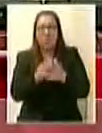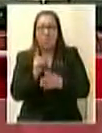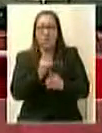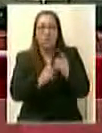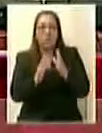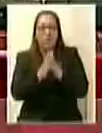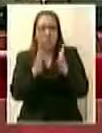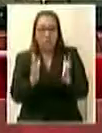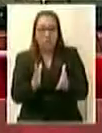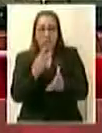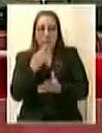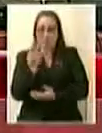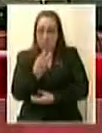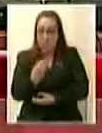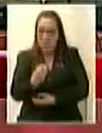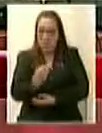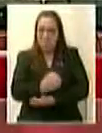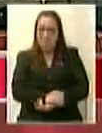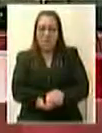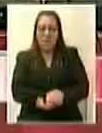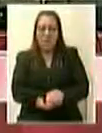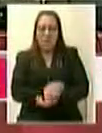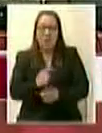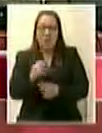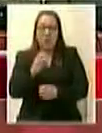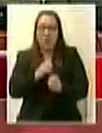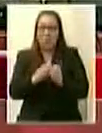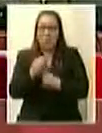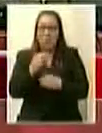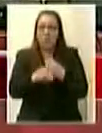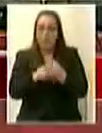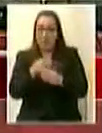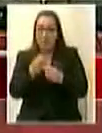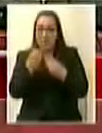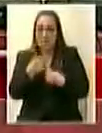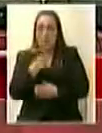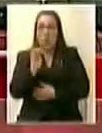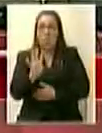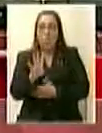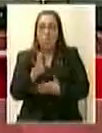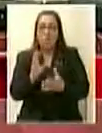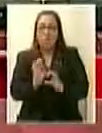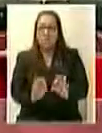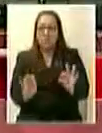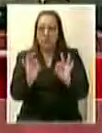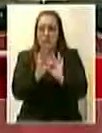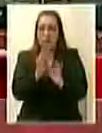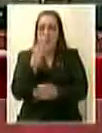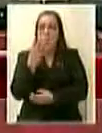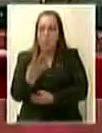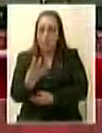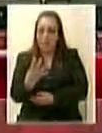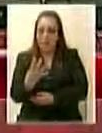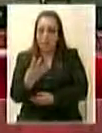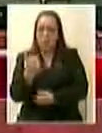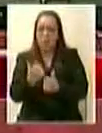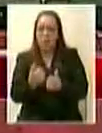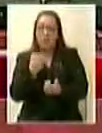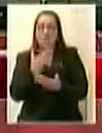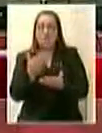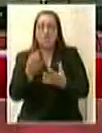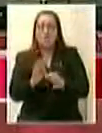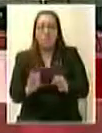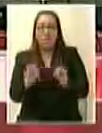en exceso es perjudicial. Pero la Organización Mundial de la Salud se ha concentrado en cuatro elementos. Cuatro elementos. ¿Cuáles son estos